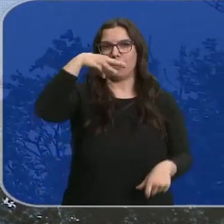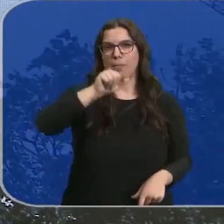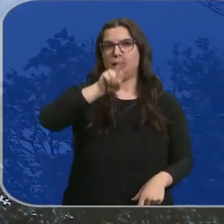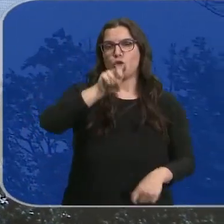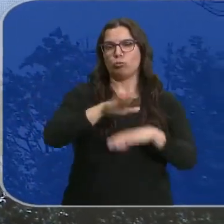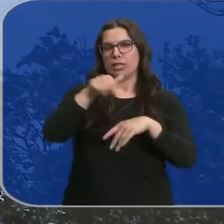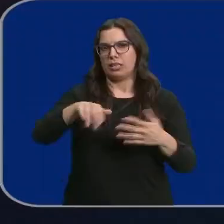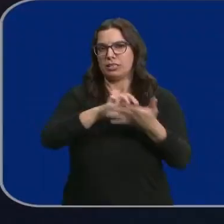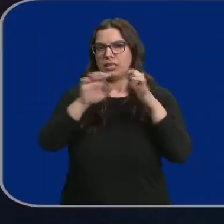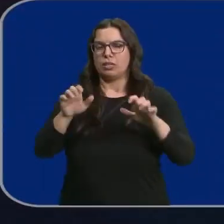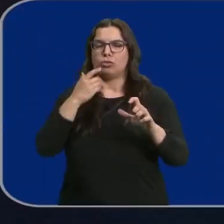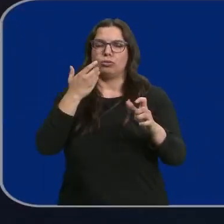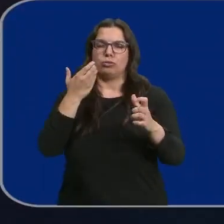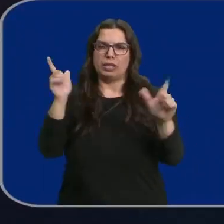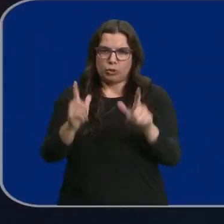Televisión.